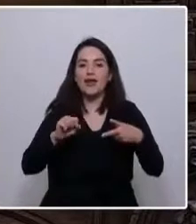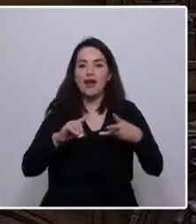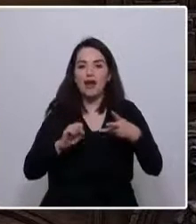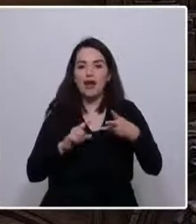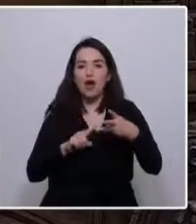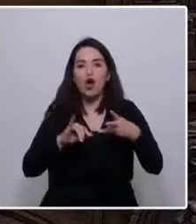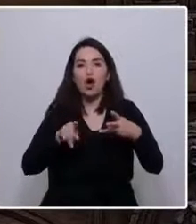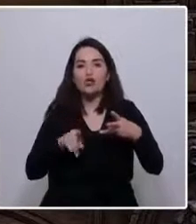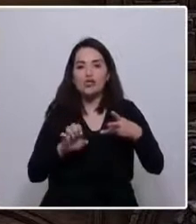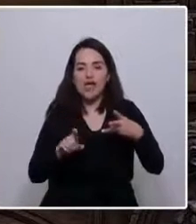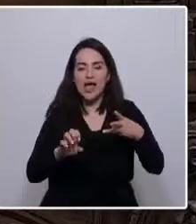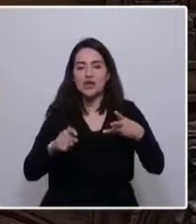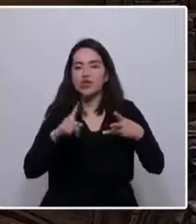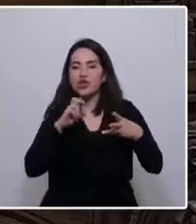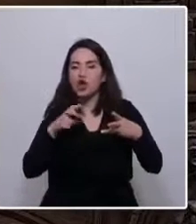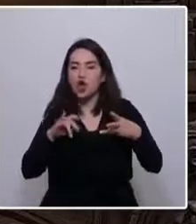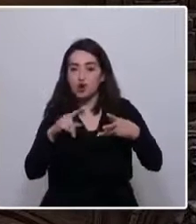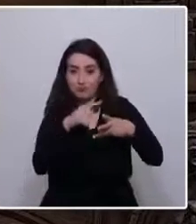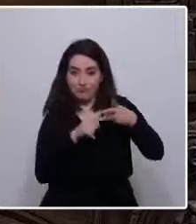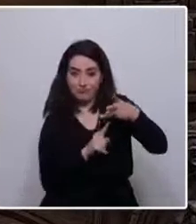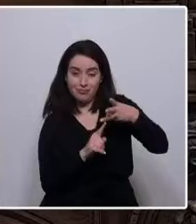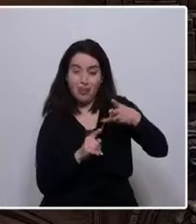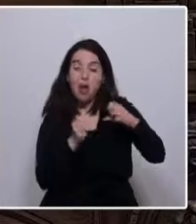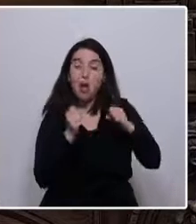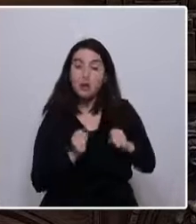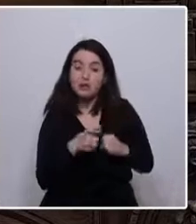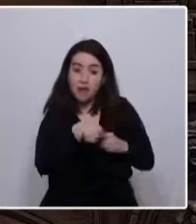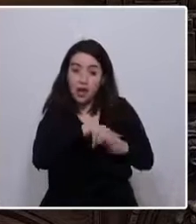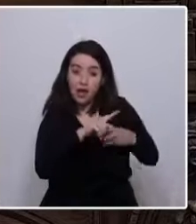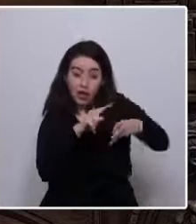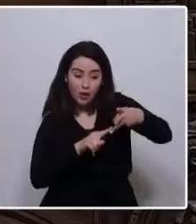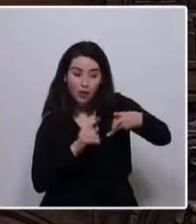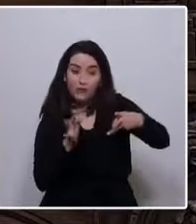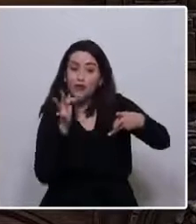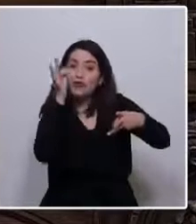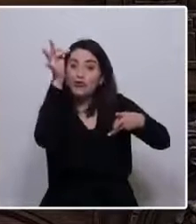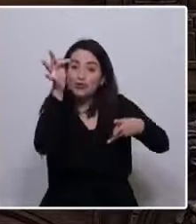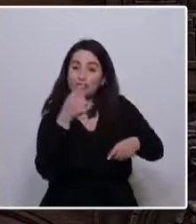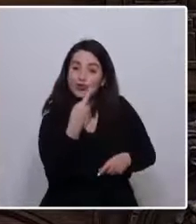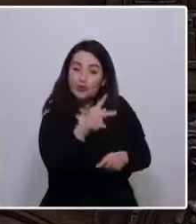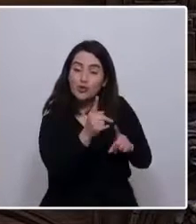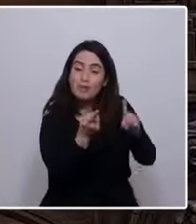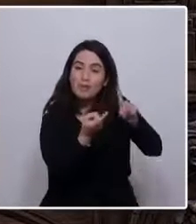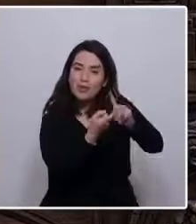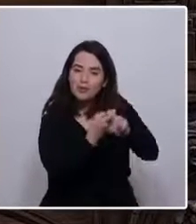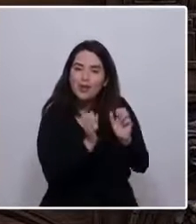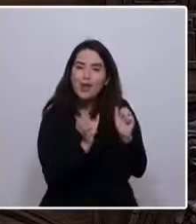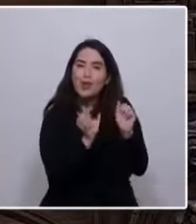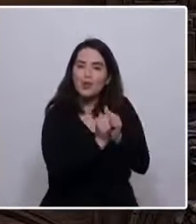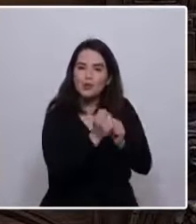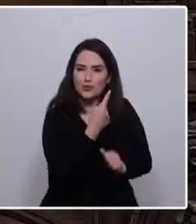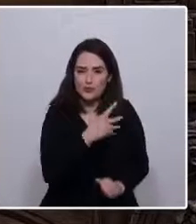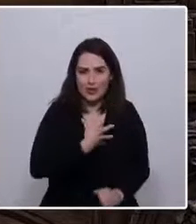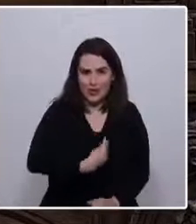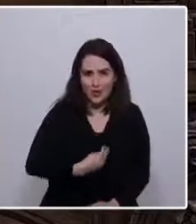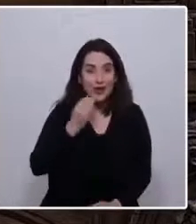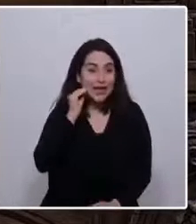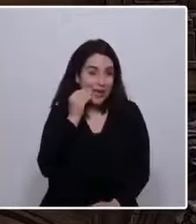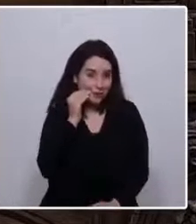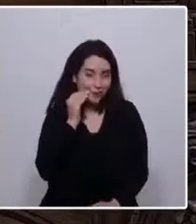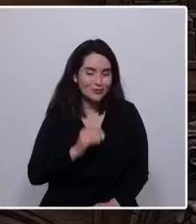antonio la posibilidad de un futuro que a sus matrimonios y en compañía de sus hijos y nietos